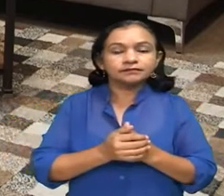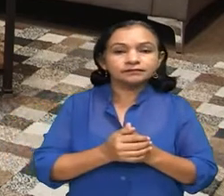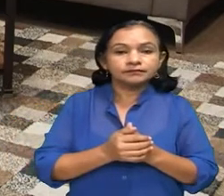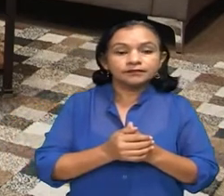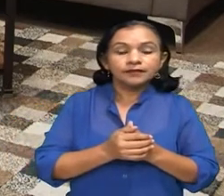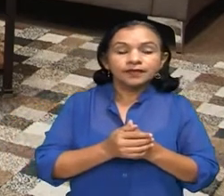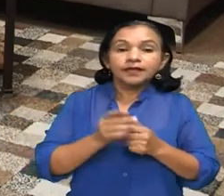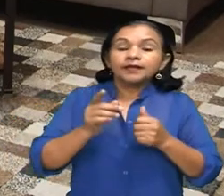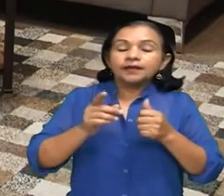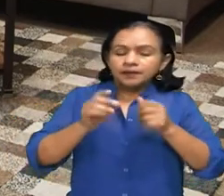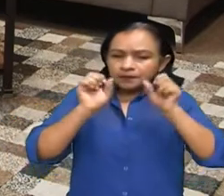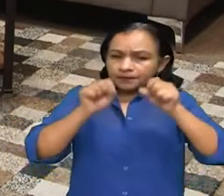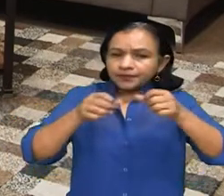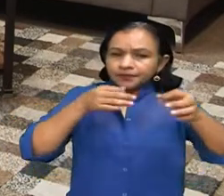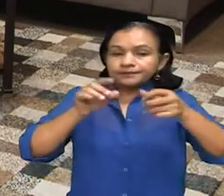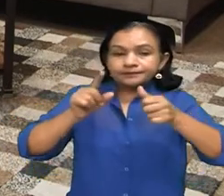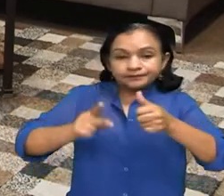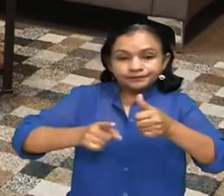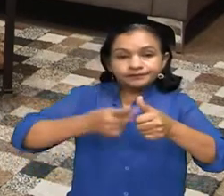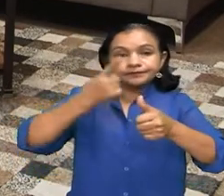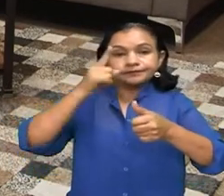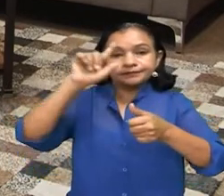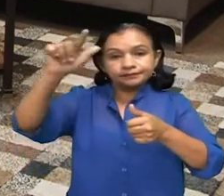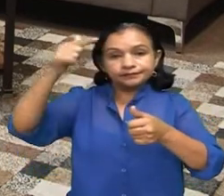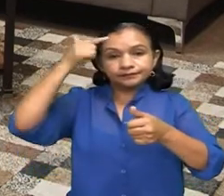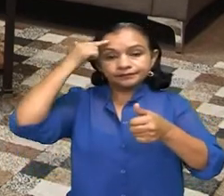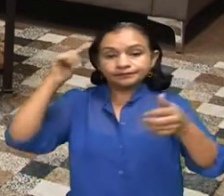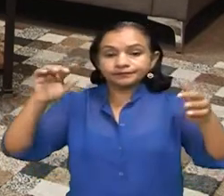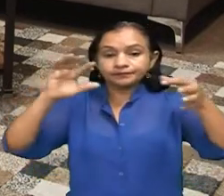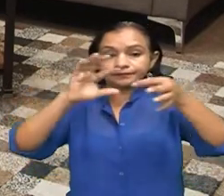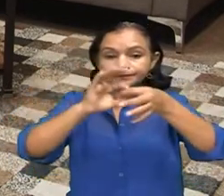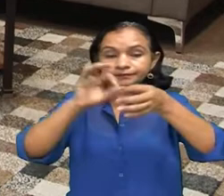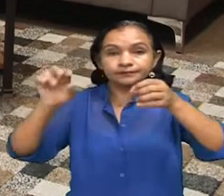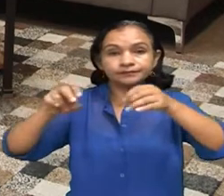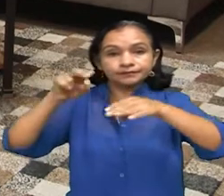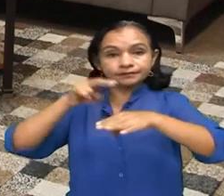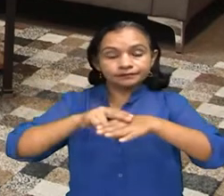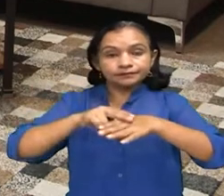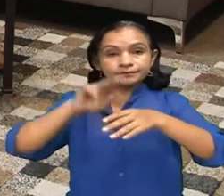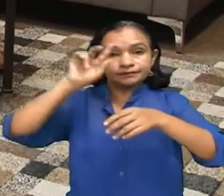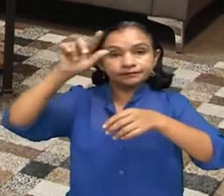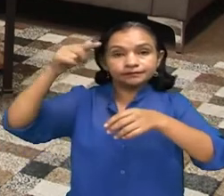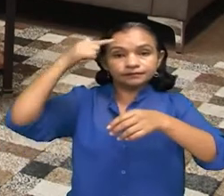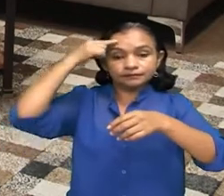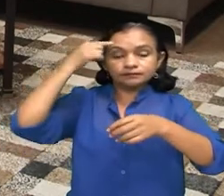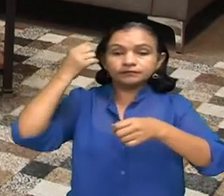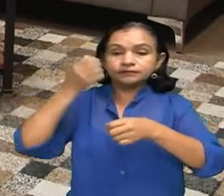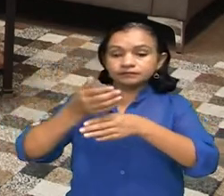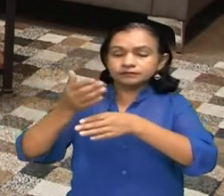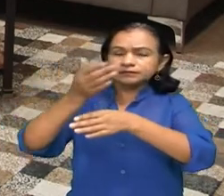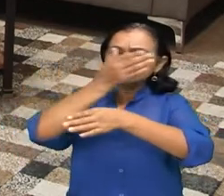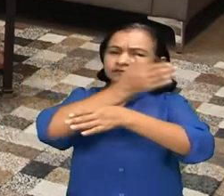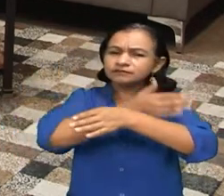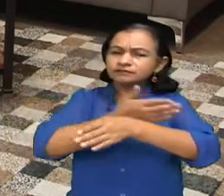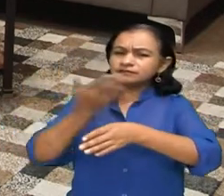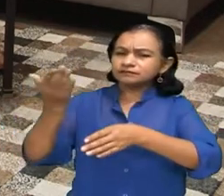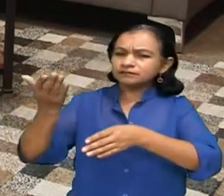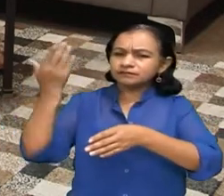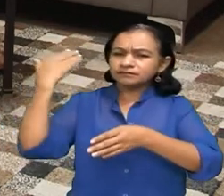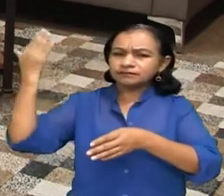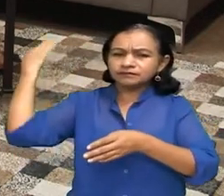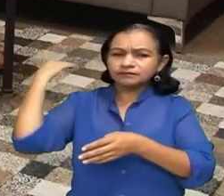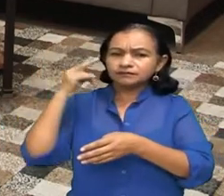hablar de que el gobierno de Reconciliación y Unidad Nacional ha venido trabajando, ¿verdad?, desde el 2010 y